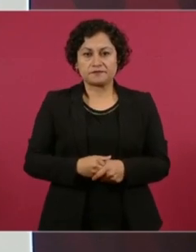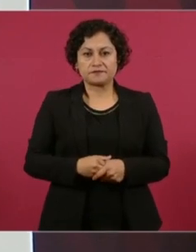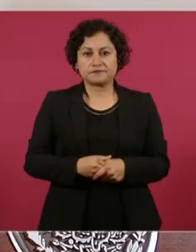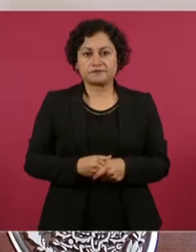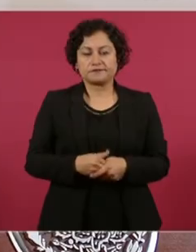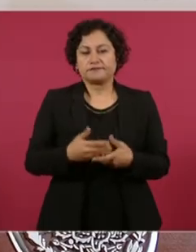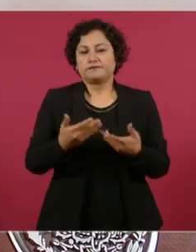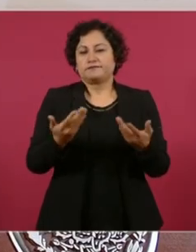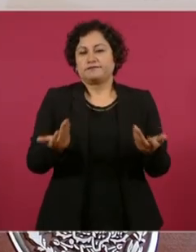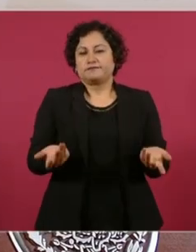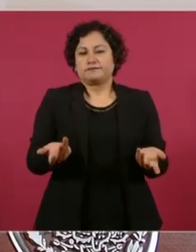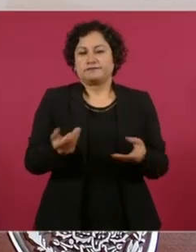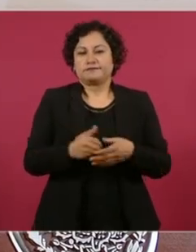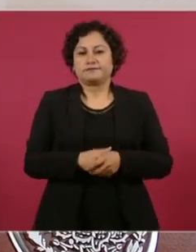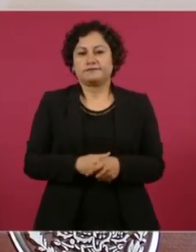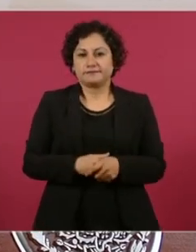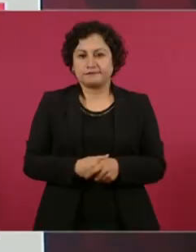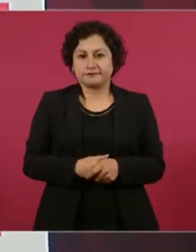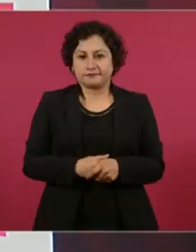Imagínense,